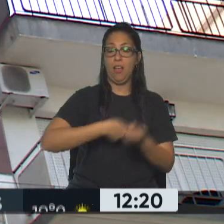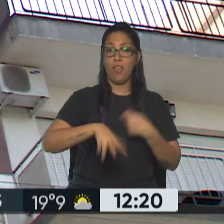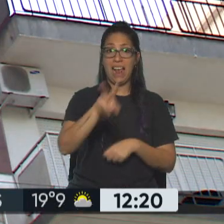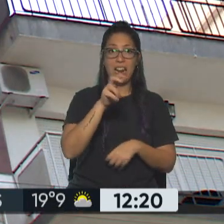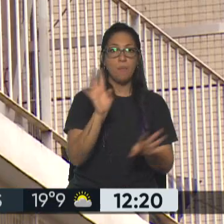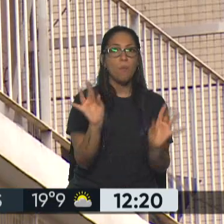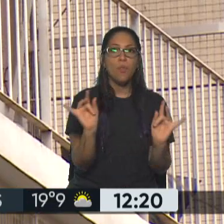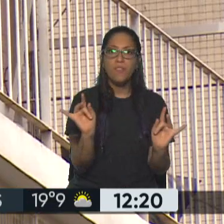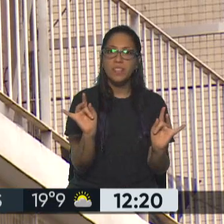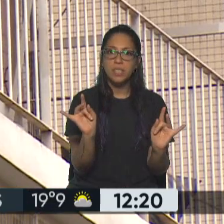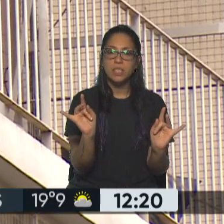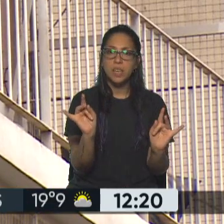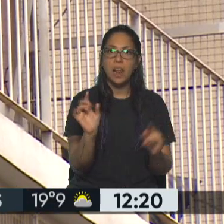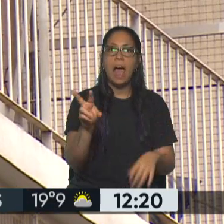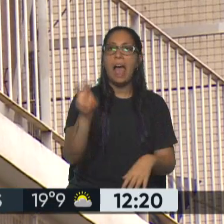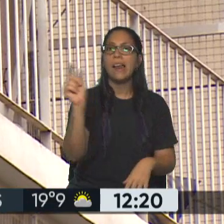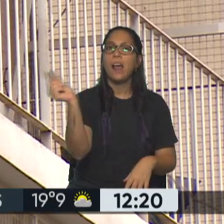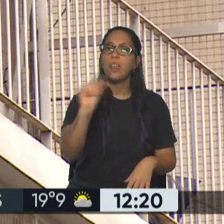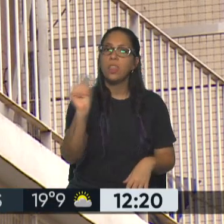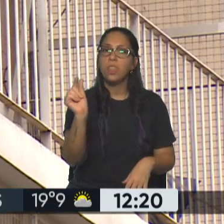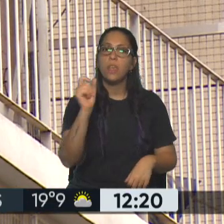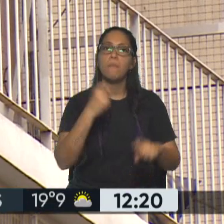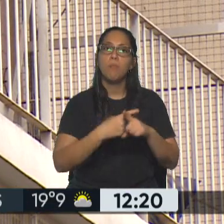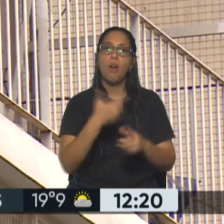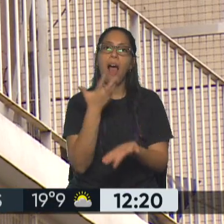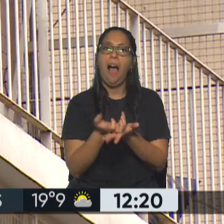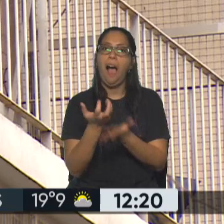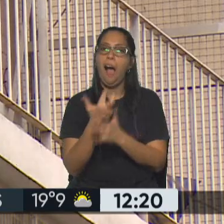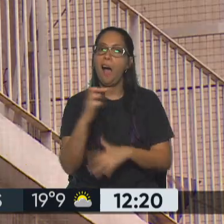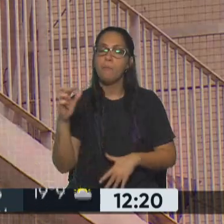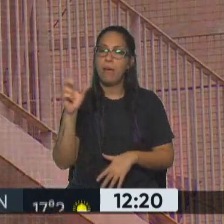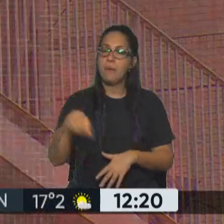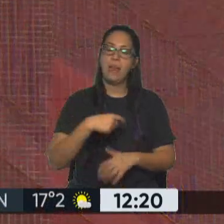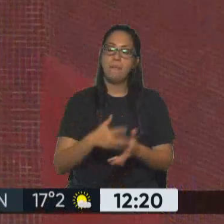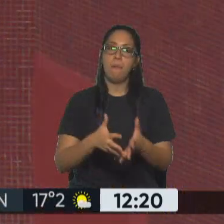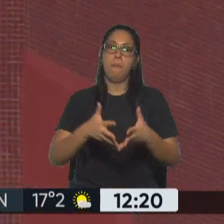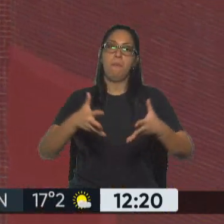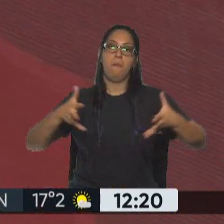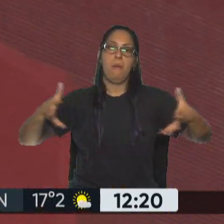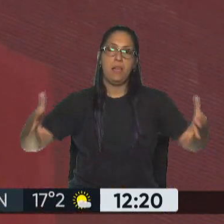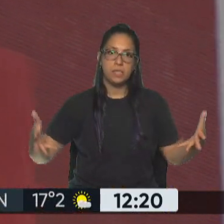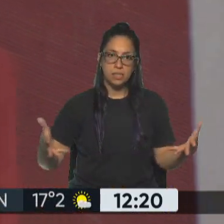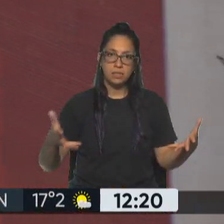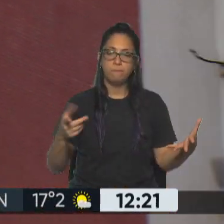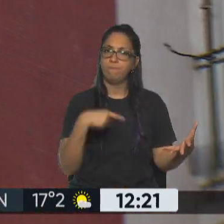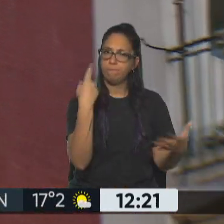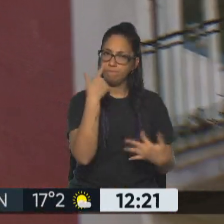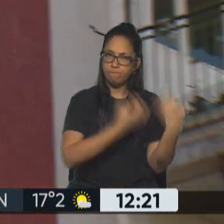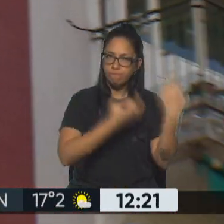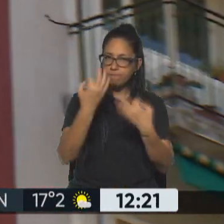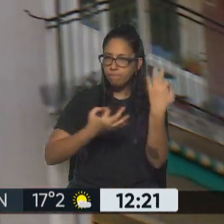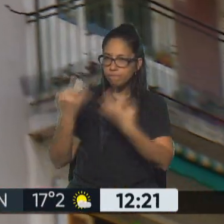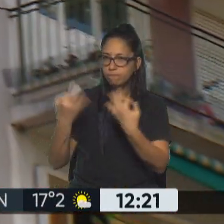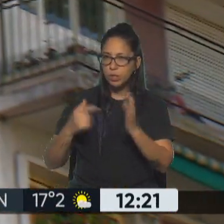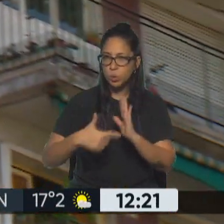complicado el fenómeno de los alquileres temporarios a través de plataformas digitales es un fenómeno que viene creciendo muchísimo hicimos un estudio del centro de